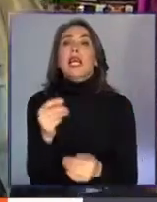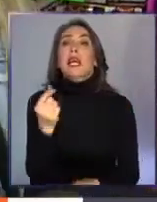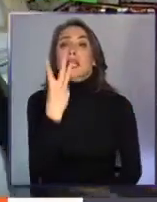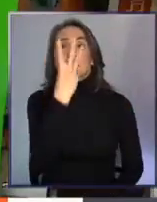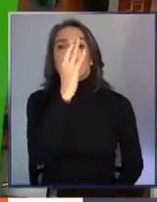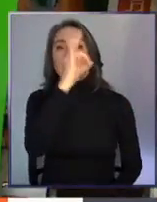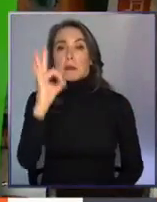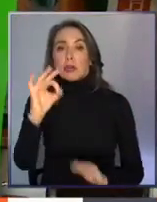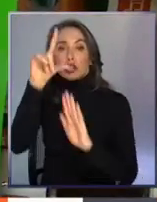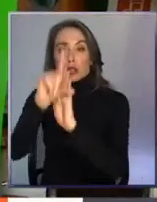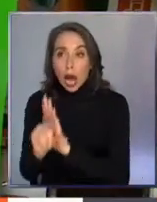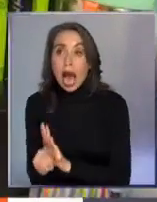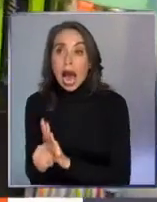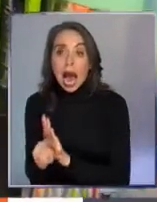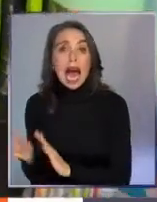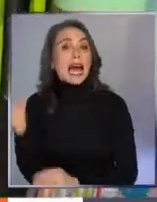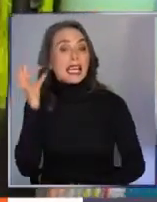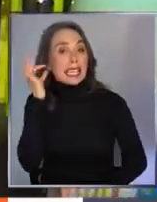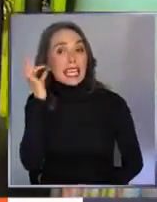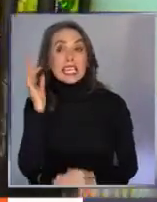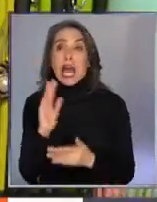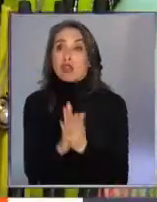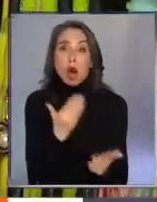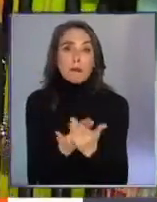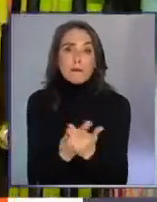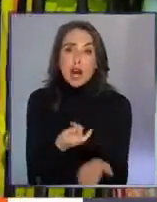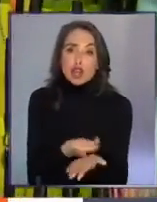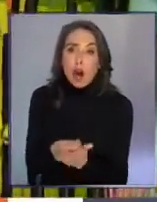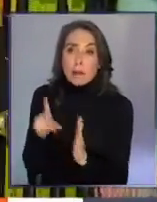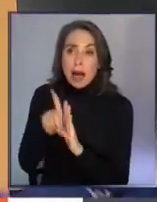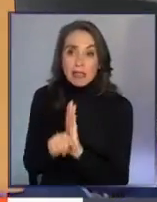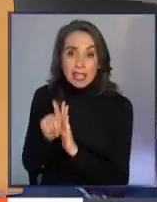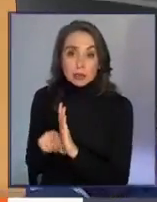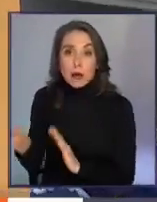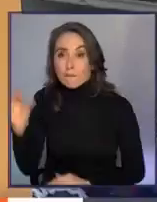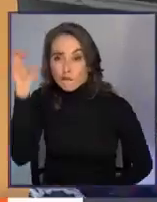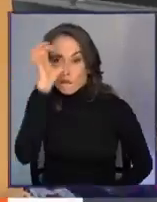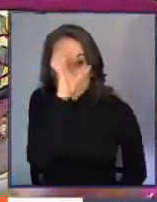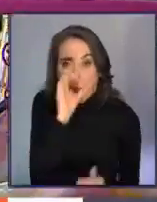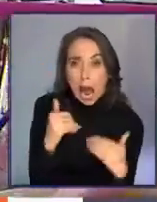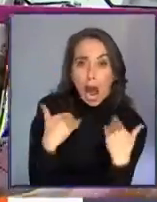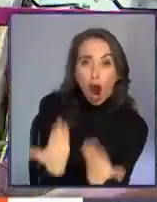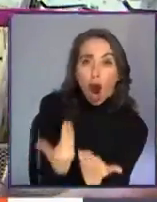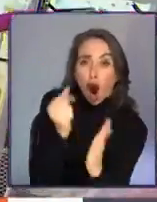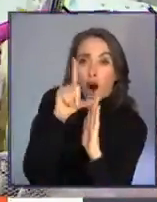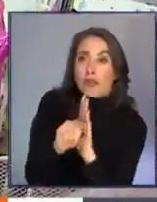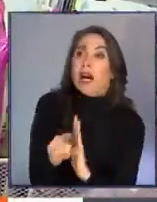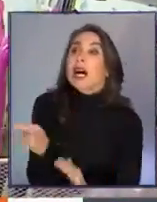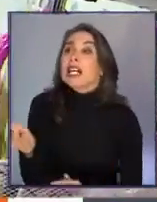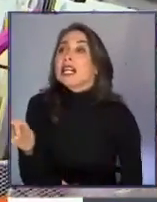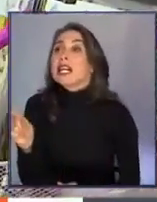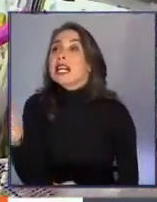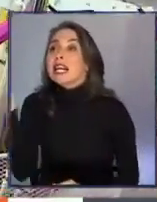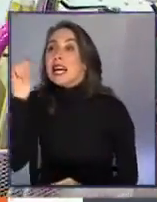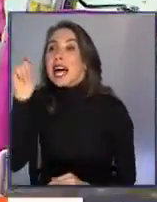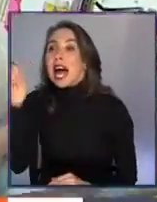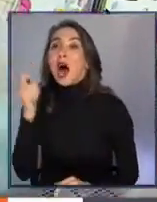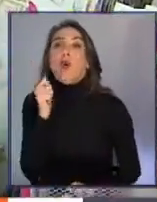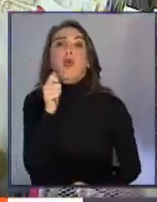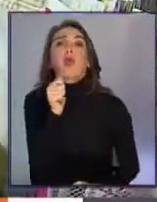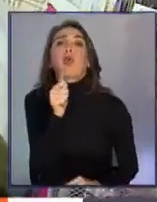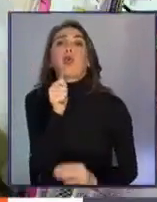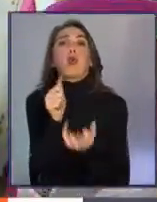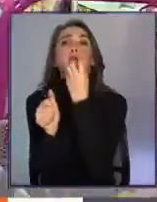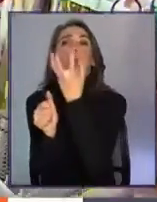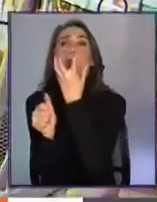16.030, 30% de descuento. ¿Sí está contenta? Camila no deja pasar un descuento, es de las que se dedica a buscar ofertas. ¡Ay, tiene viento en serio! ¡Tiene viento real! ¿No te